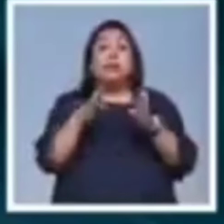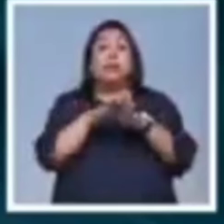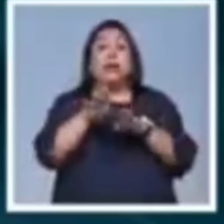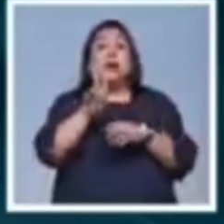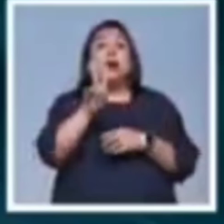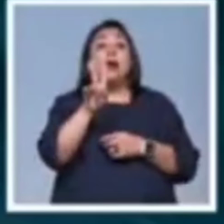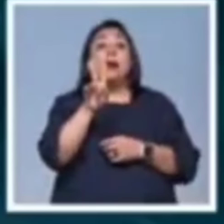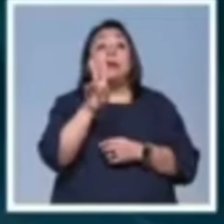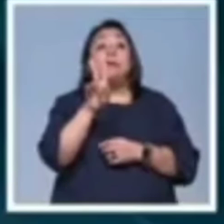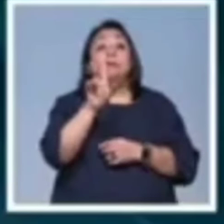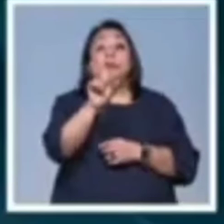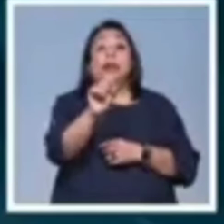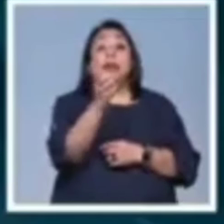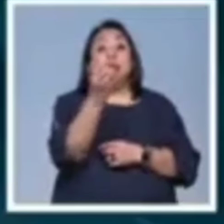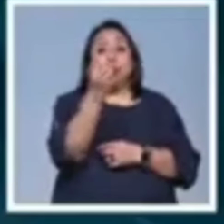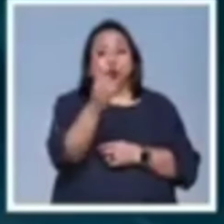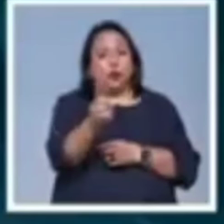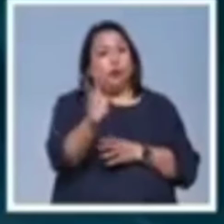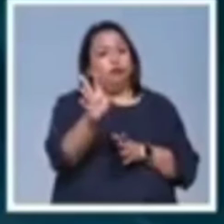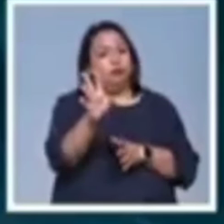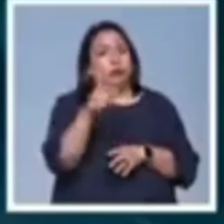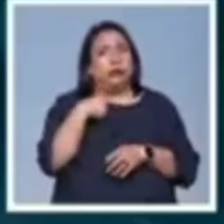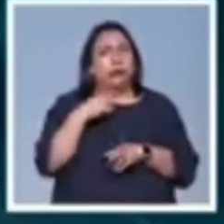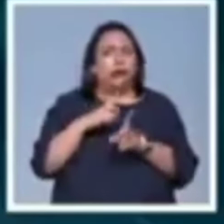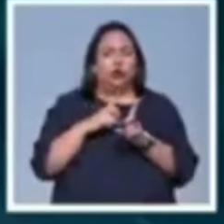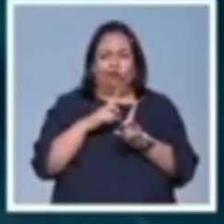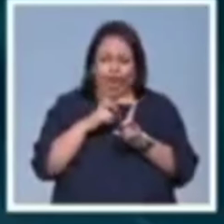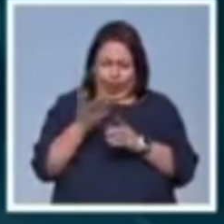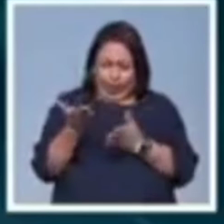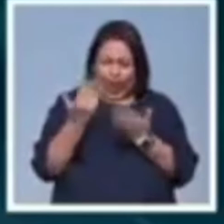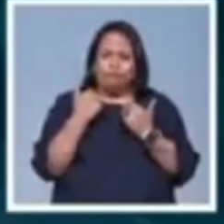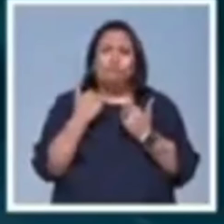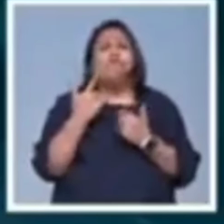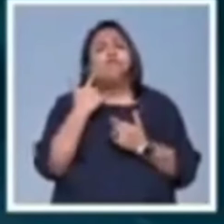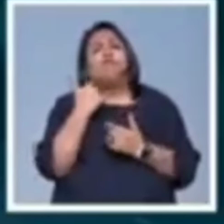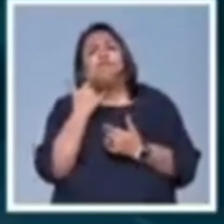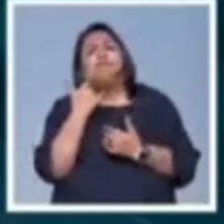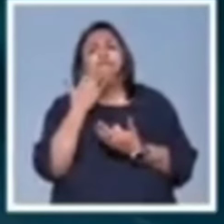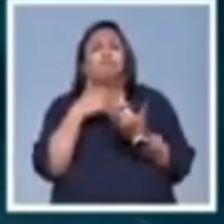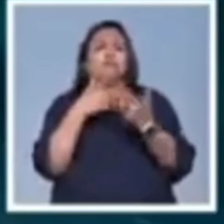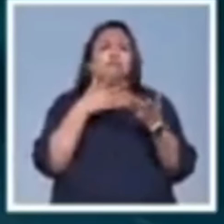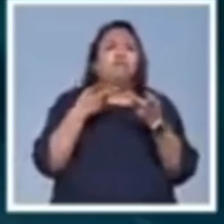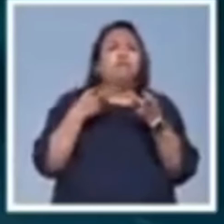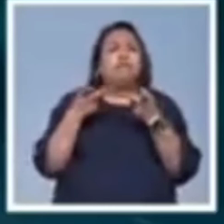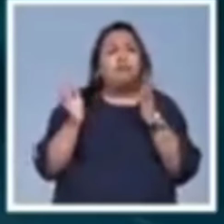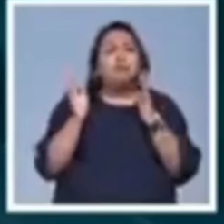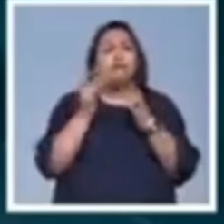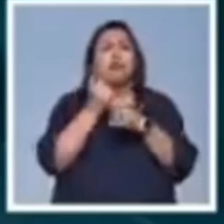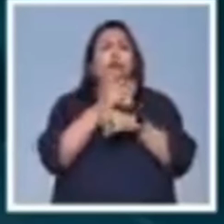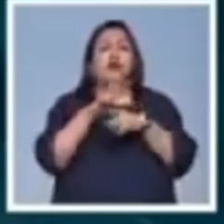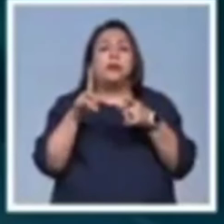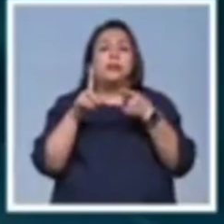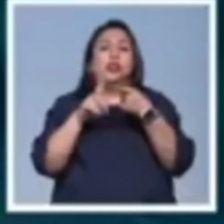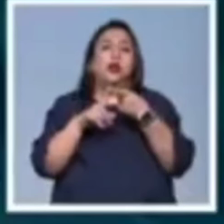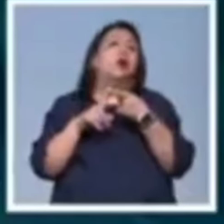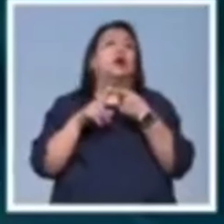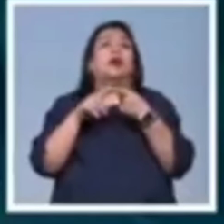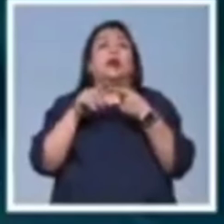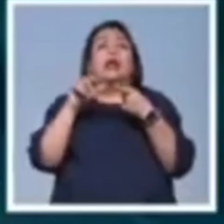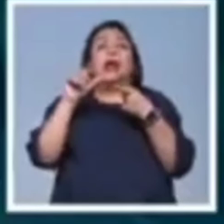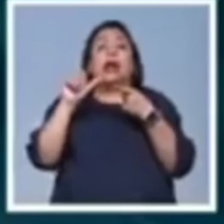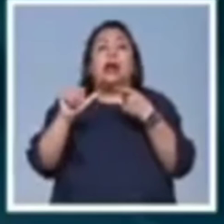el próximo 20 de octubre, así que no lo duden y vénganse a disfrutar todo lo que se ha preparado. Informaron